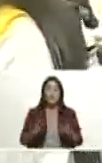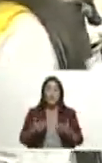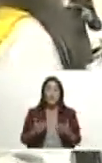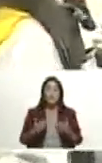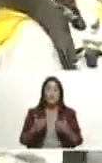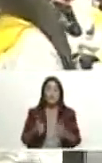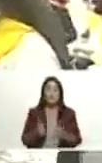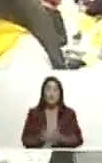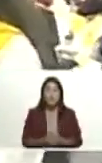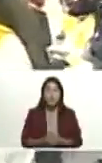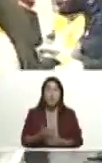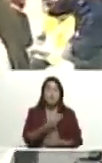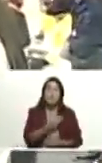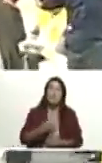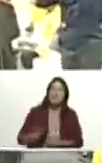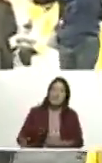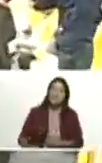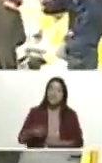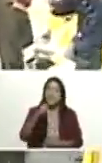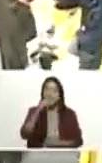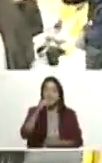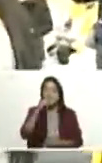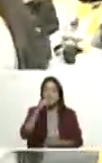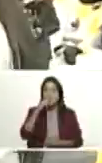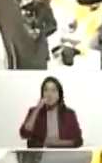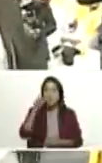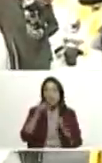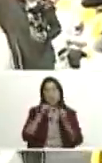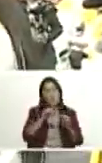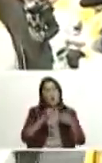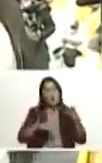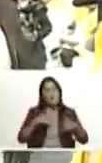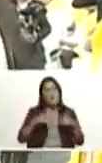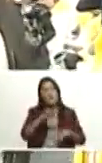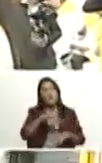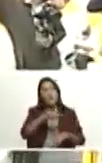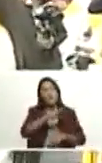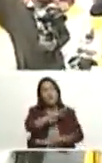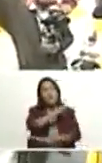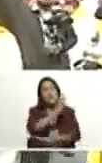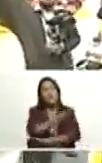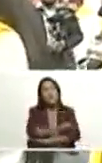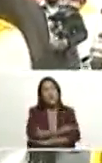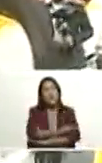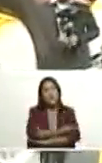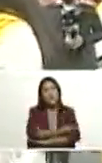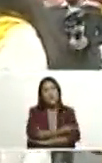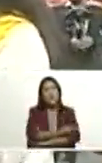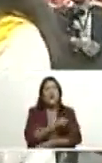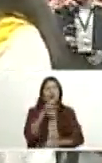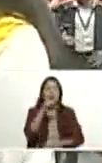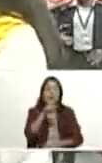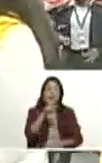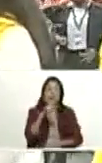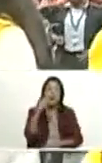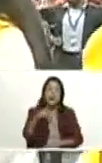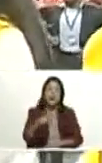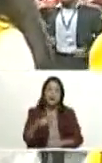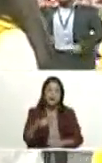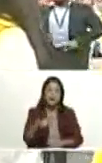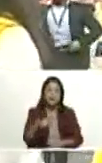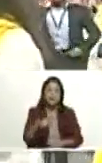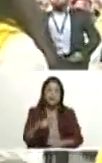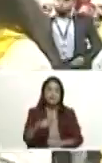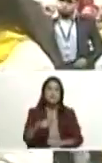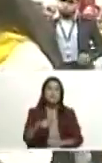Estado en este acto realizado, reiteramos, desde el Poliedro de Caracas. Allí conversa con otra de las